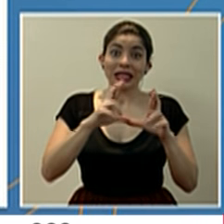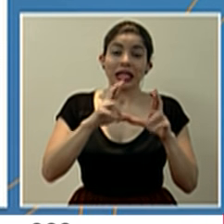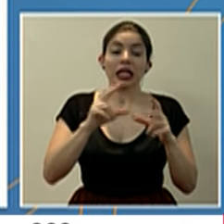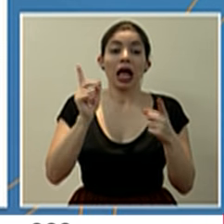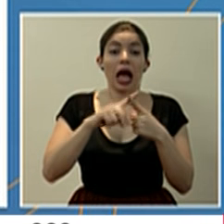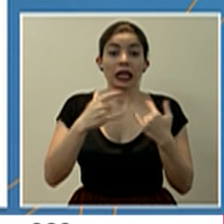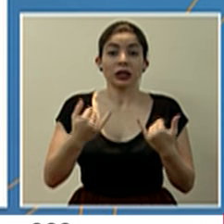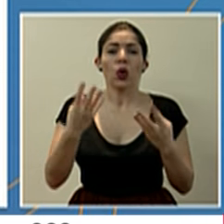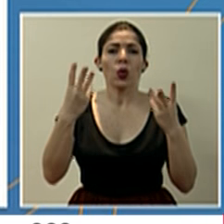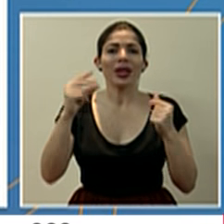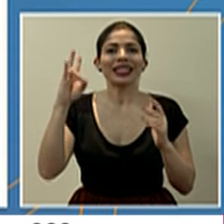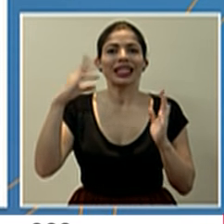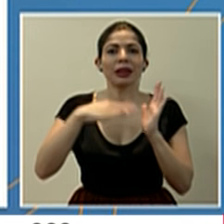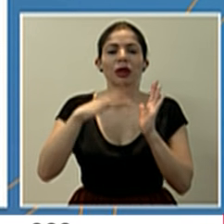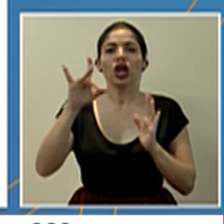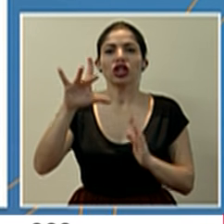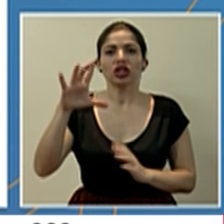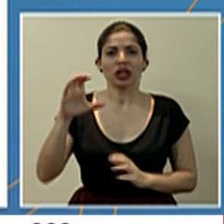el momento